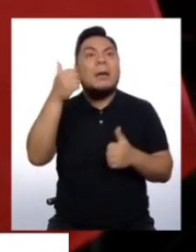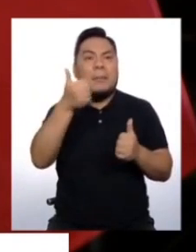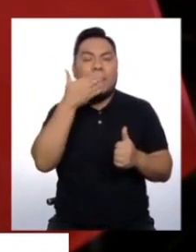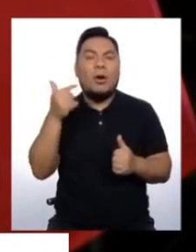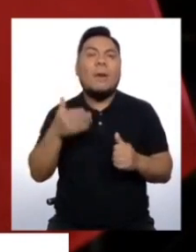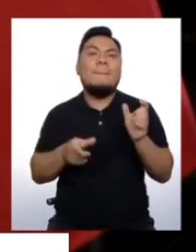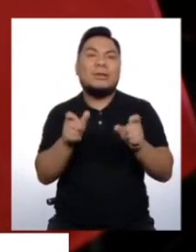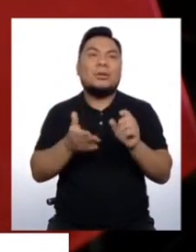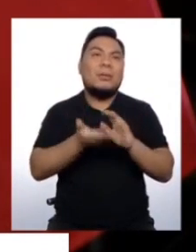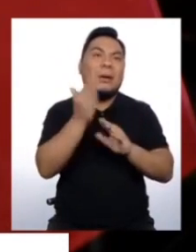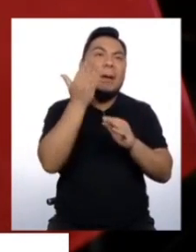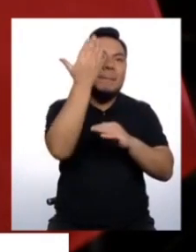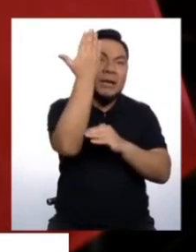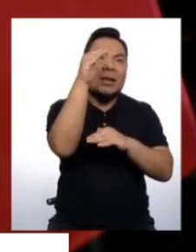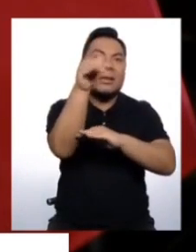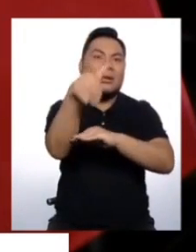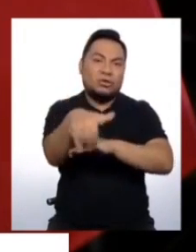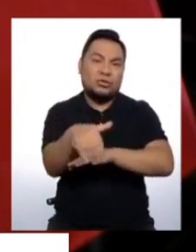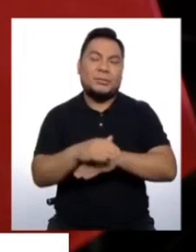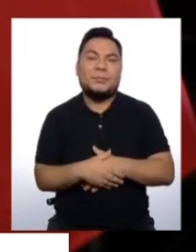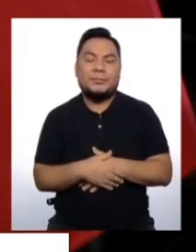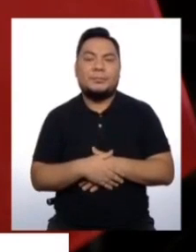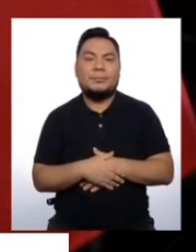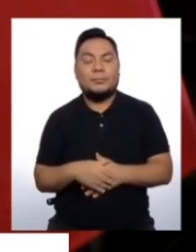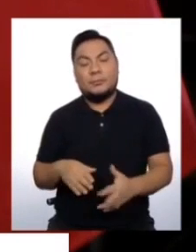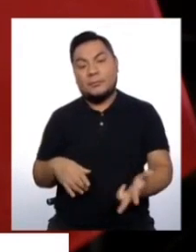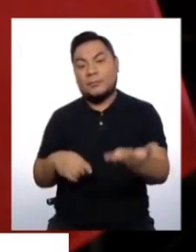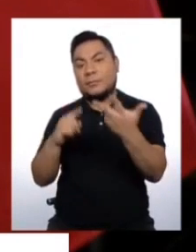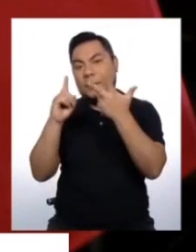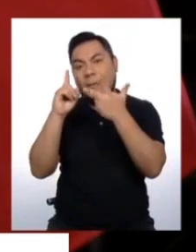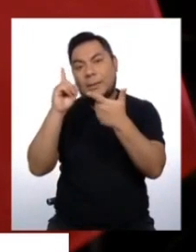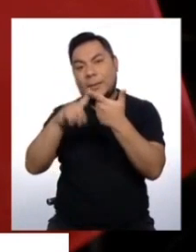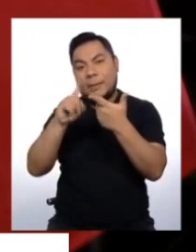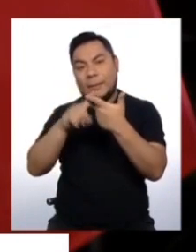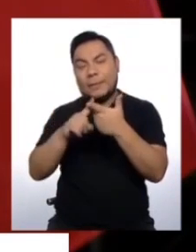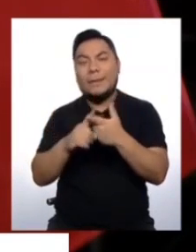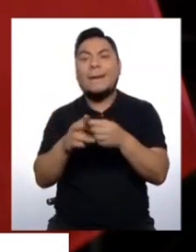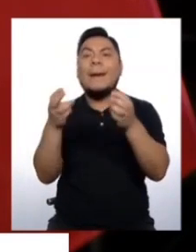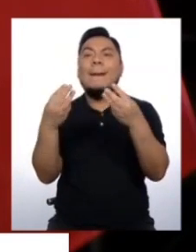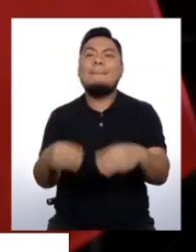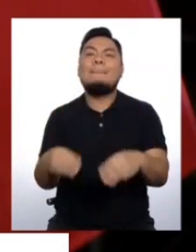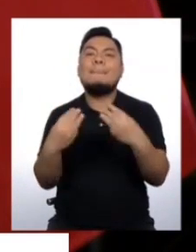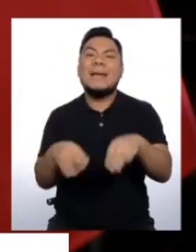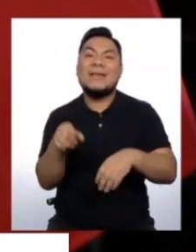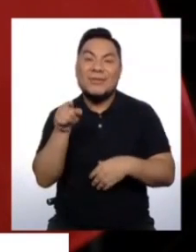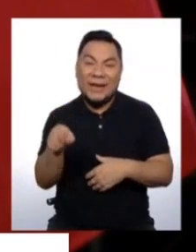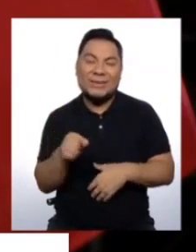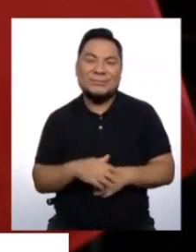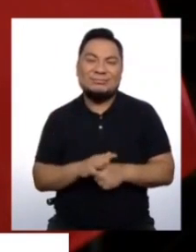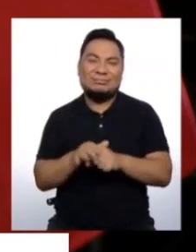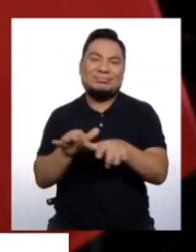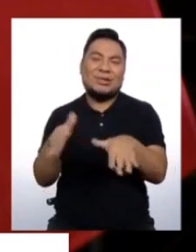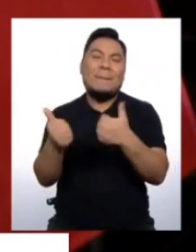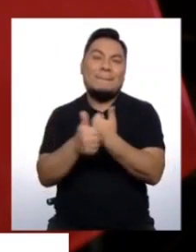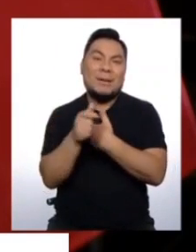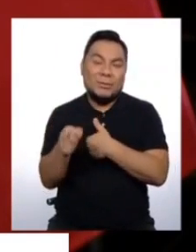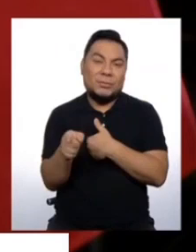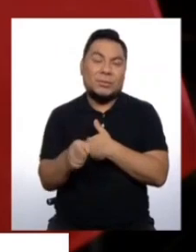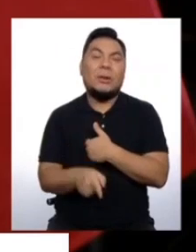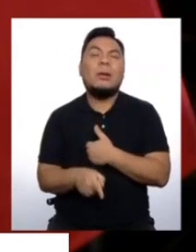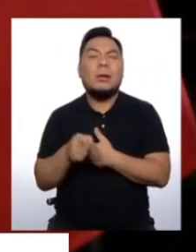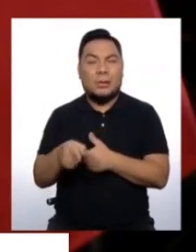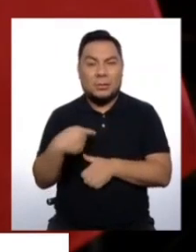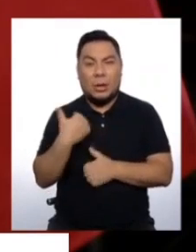mejor. El otro tema son los mercados, ¿no? Y ahí quiero ver nuevamente, para refrescar la memoria de